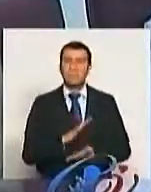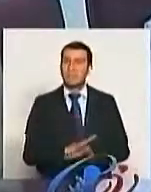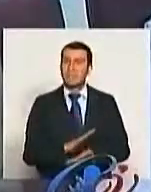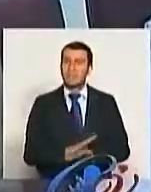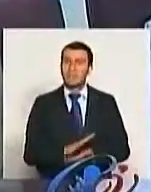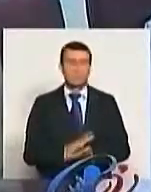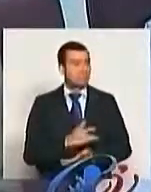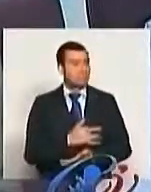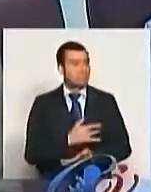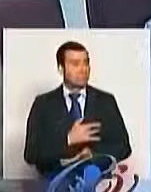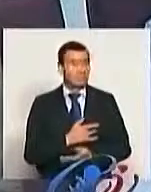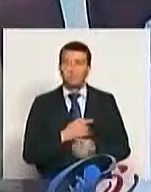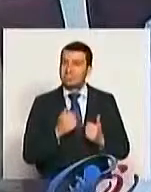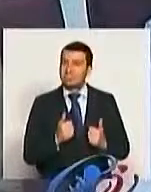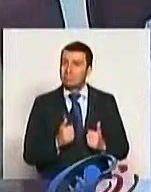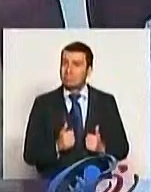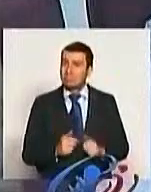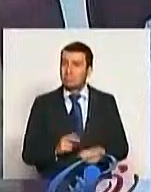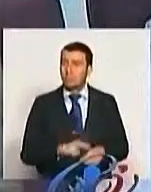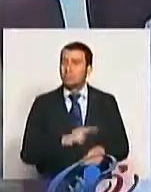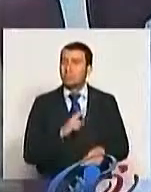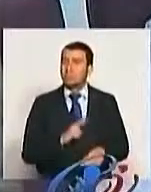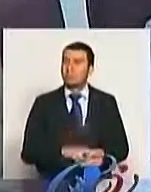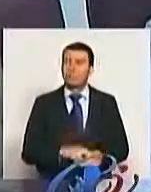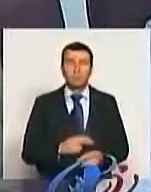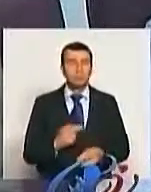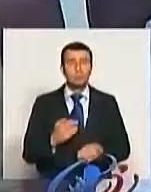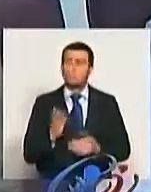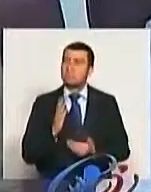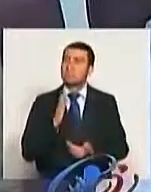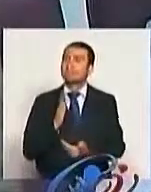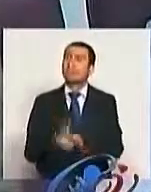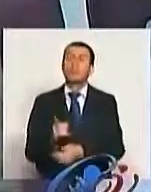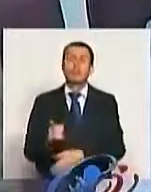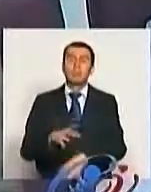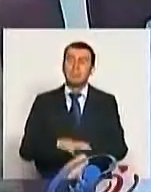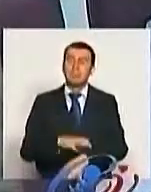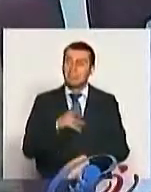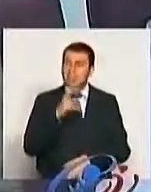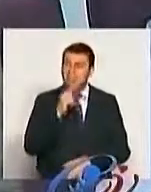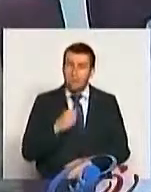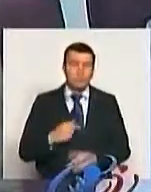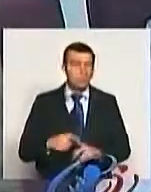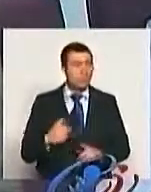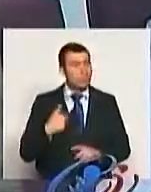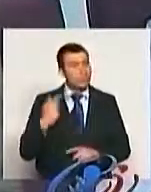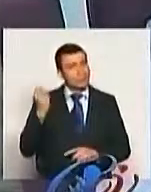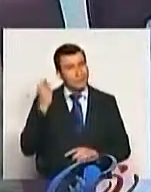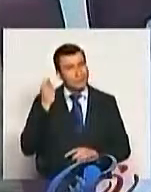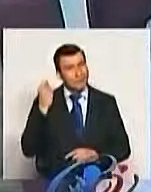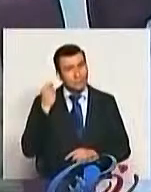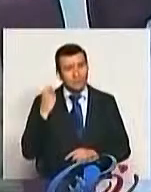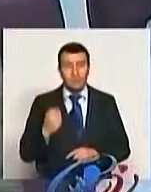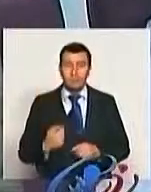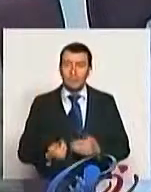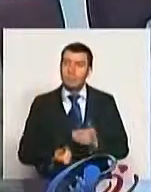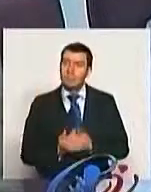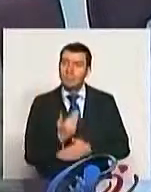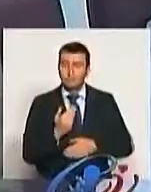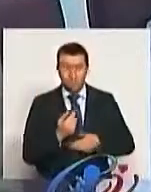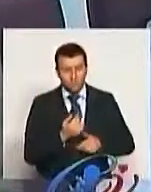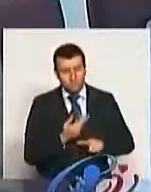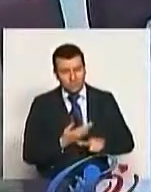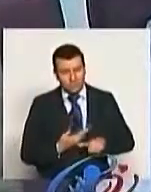realmente nunca volví a un ginecólogo ni a un médico. Y yo he venido pues con un flujo